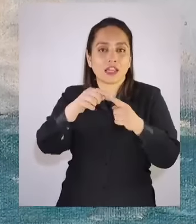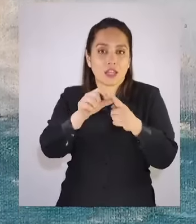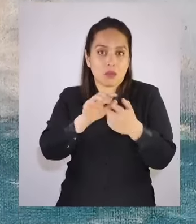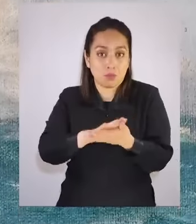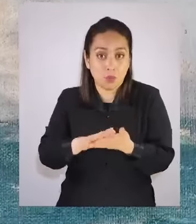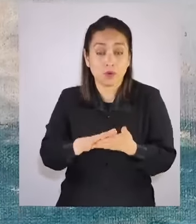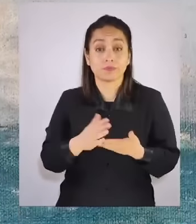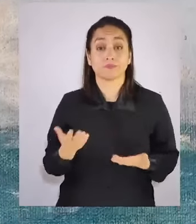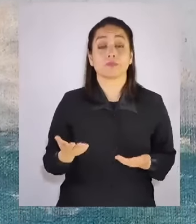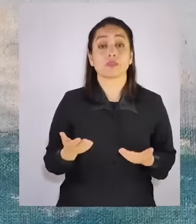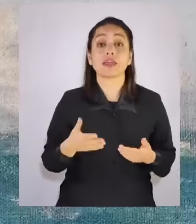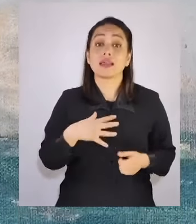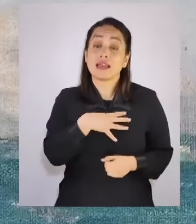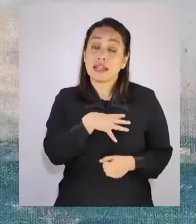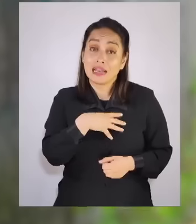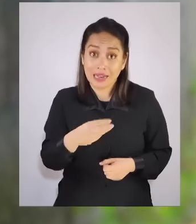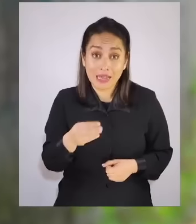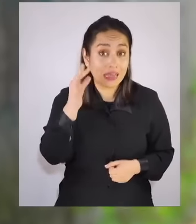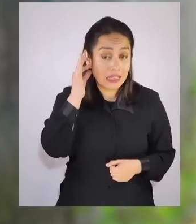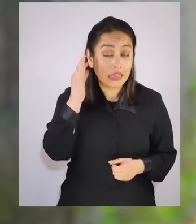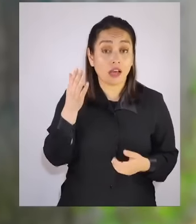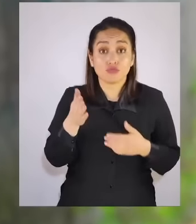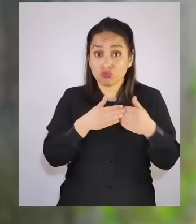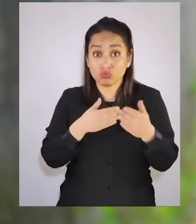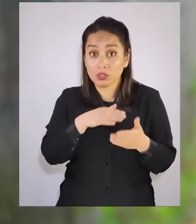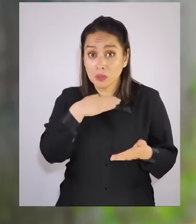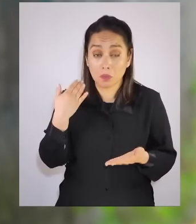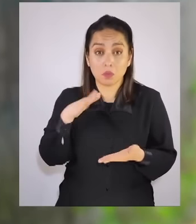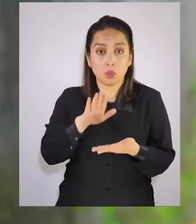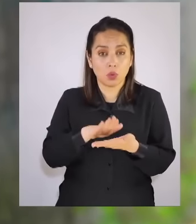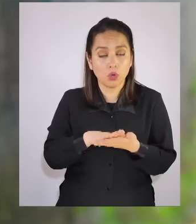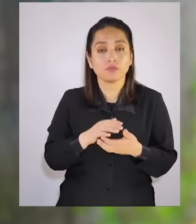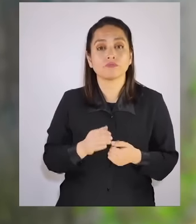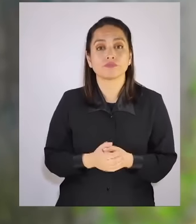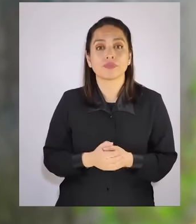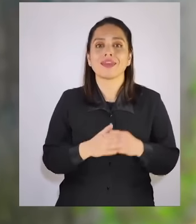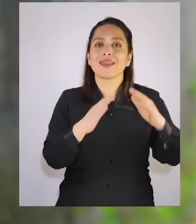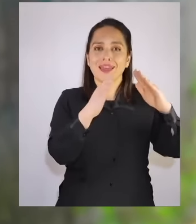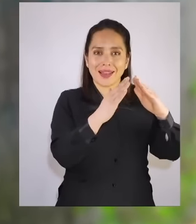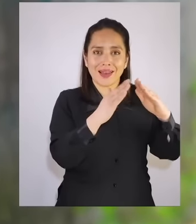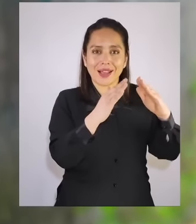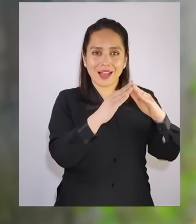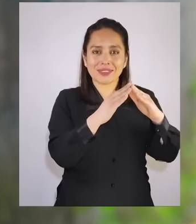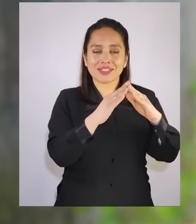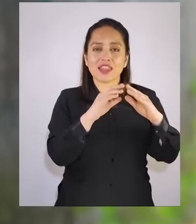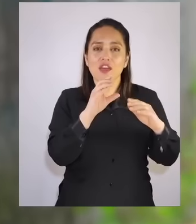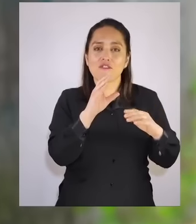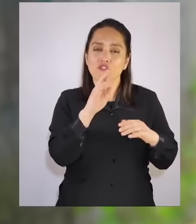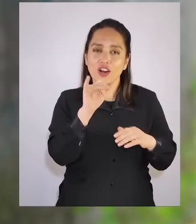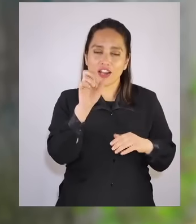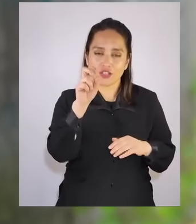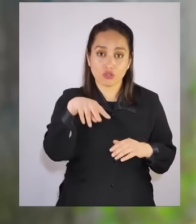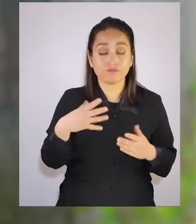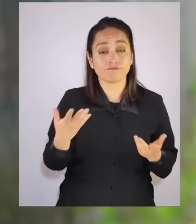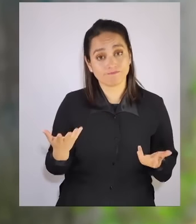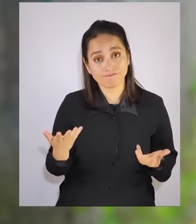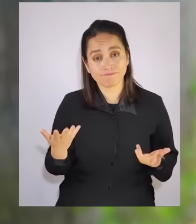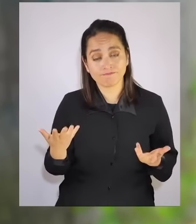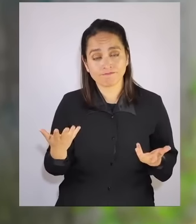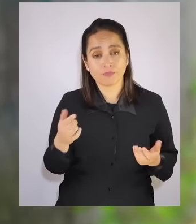donde falleció su hija es en la casa de Robert Bryson, por lo cual hemos